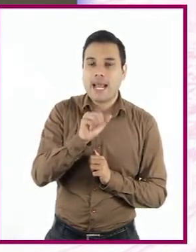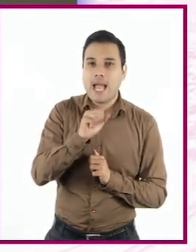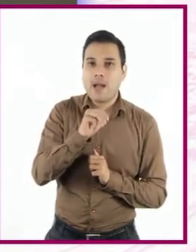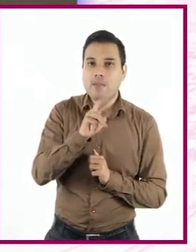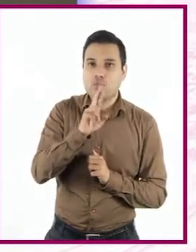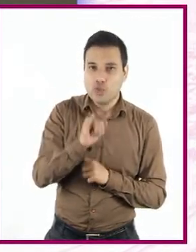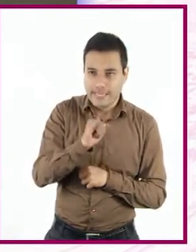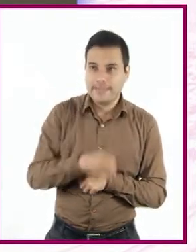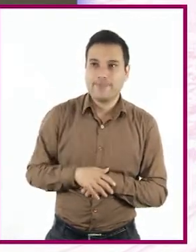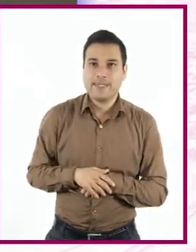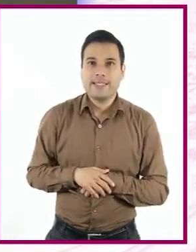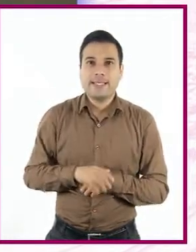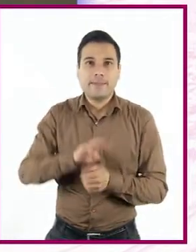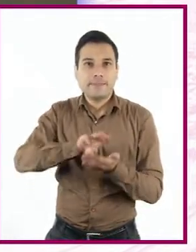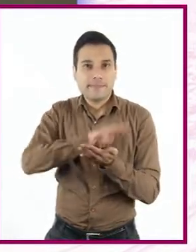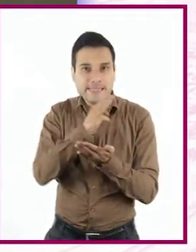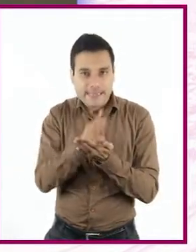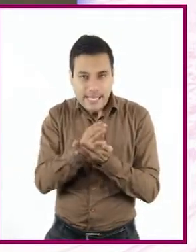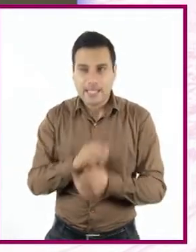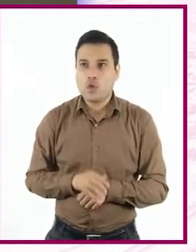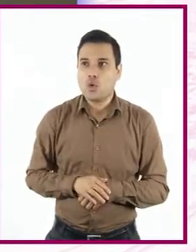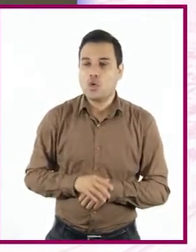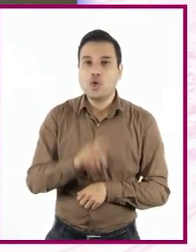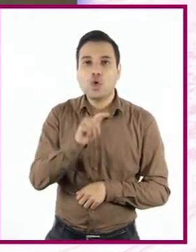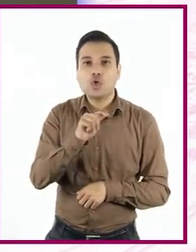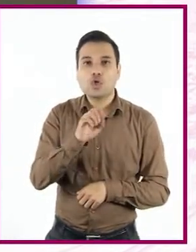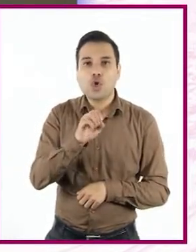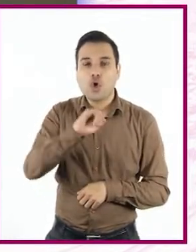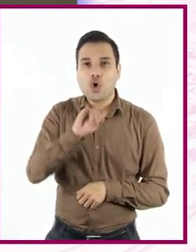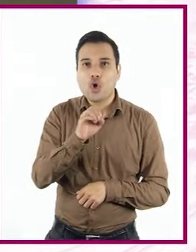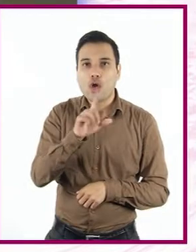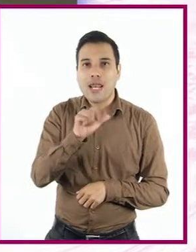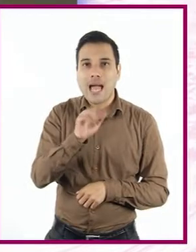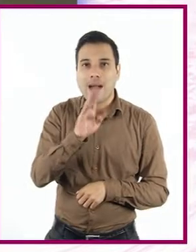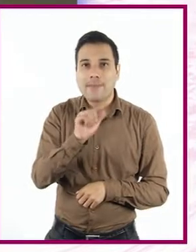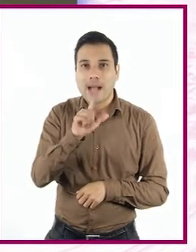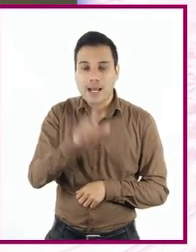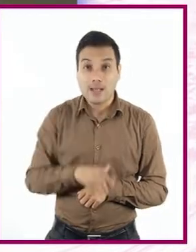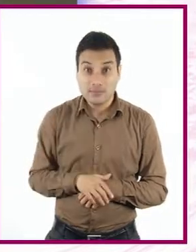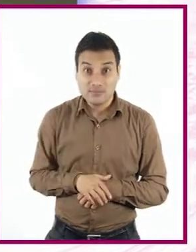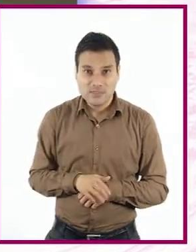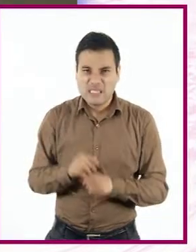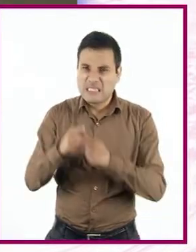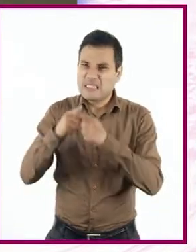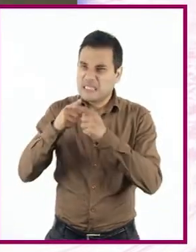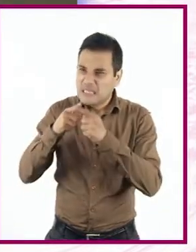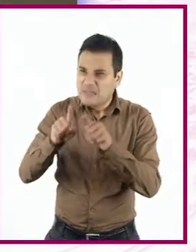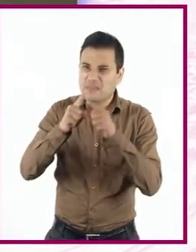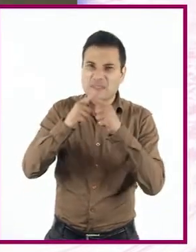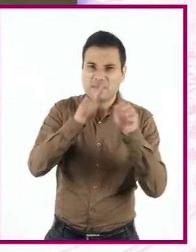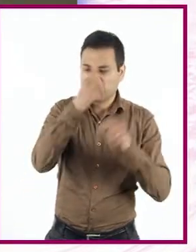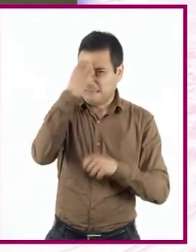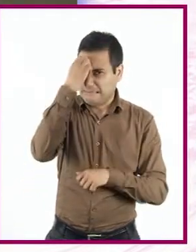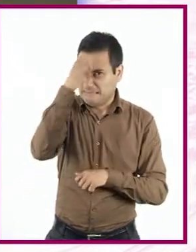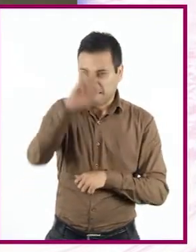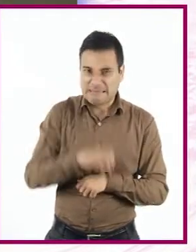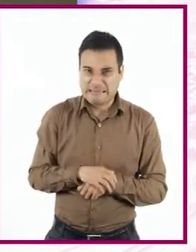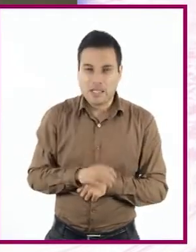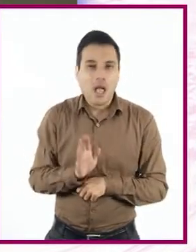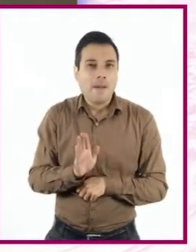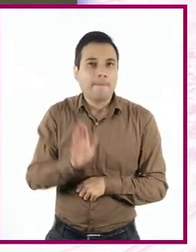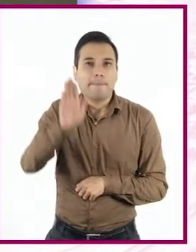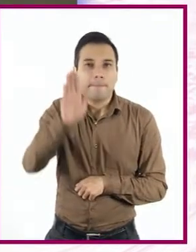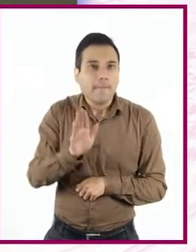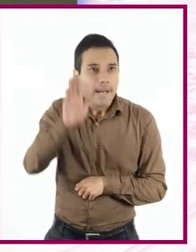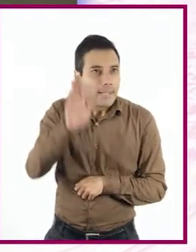totonaco, mixteco, tojolabal, son tan distintos unos de otros como el alemán